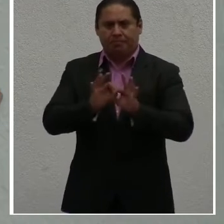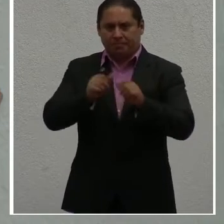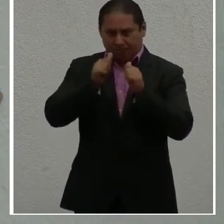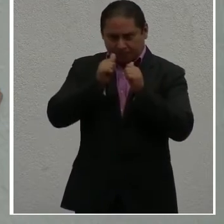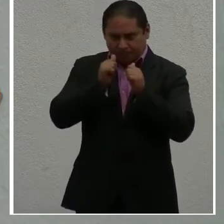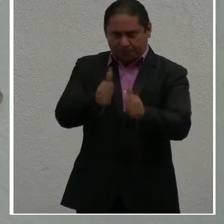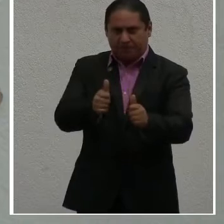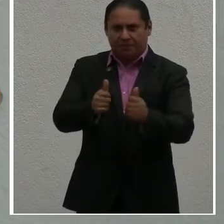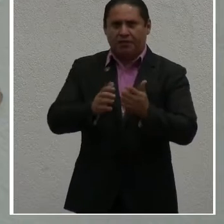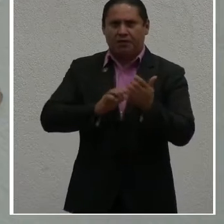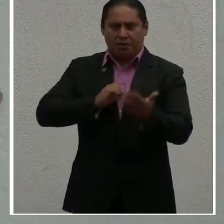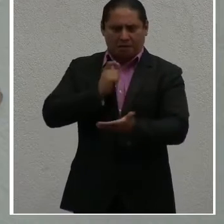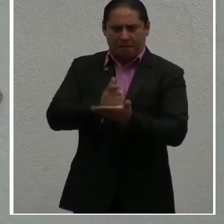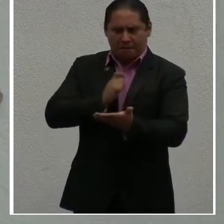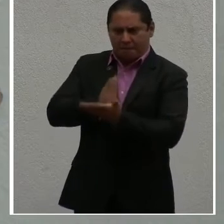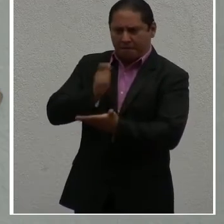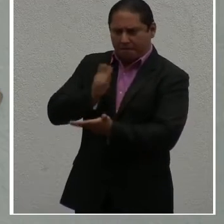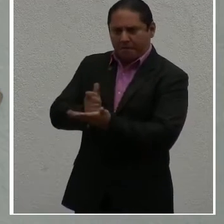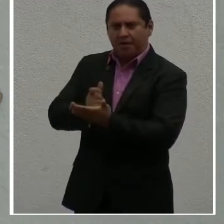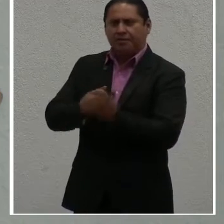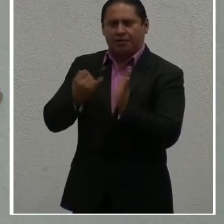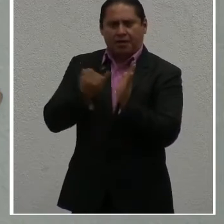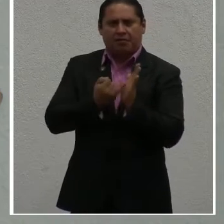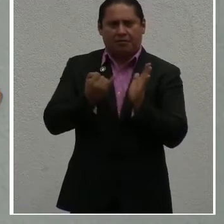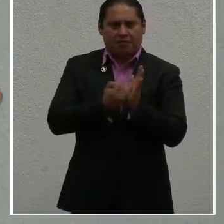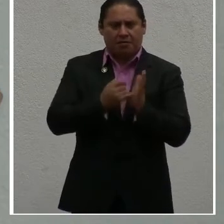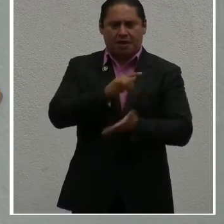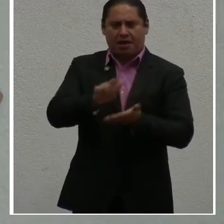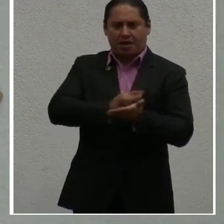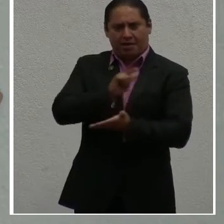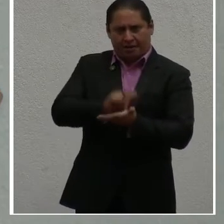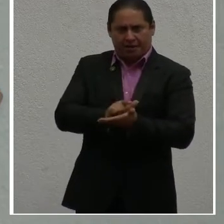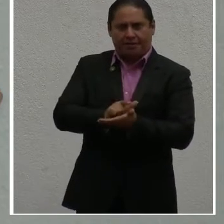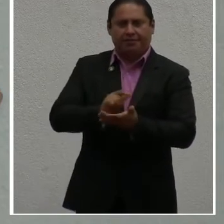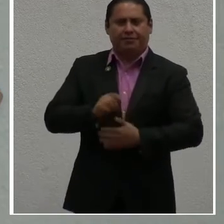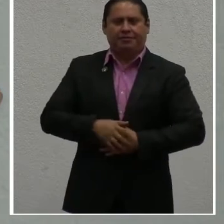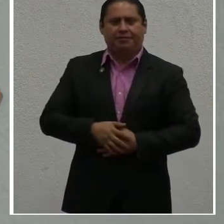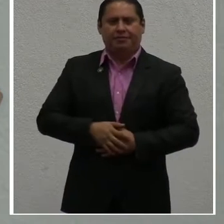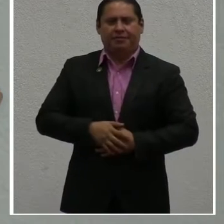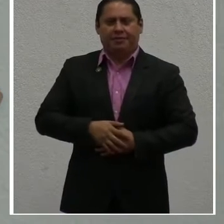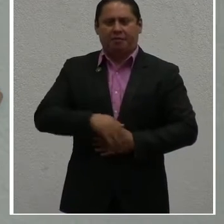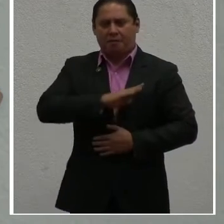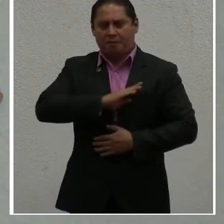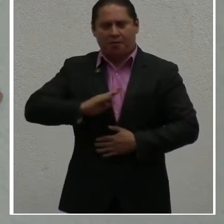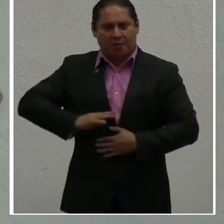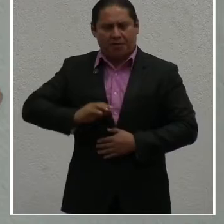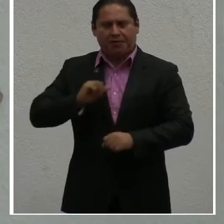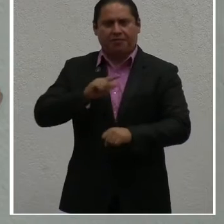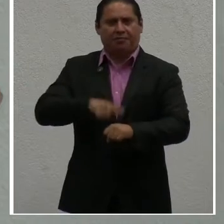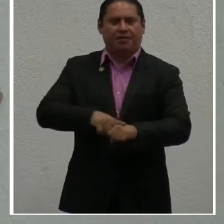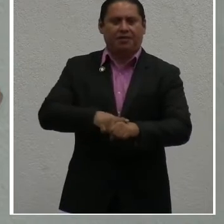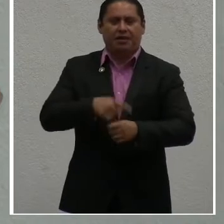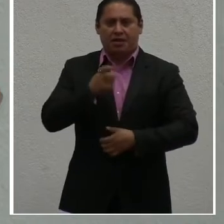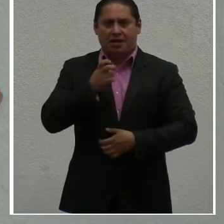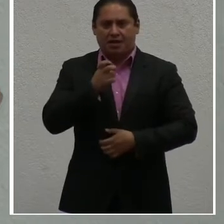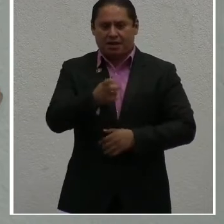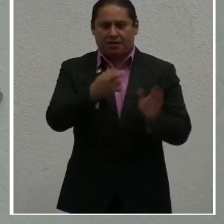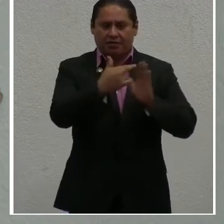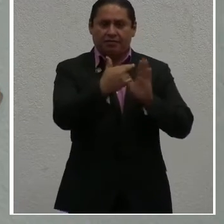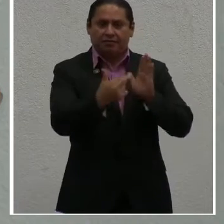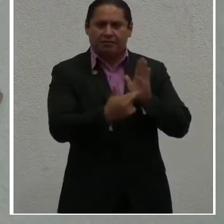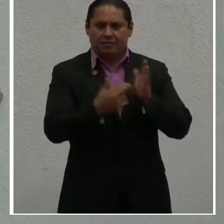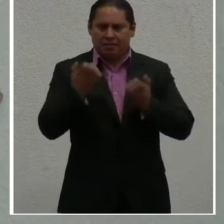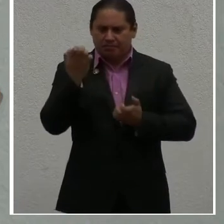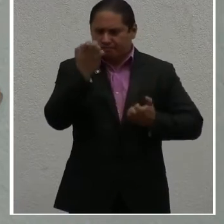altos pagos que se están generando en esta ley de ingresos municipal. Esta reforma debe ser revisada.